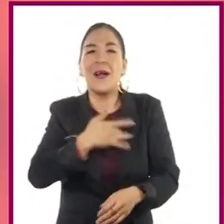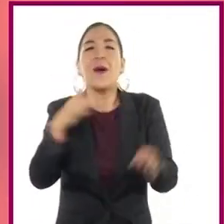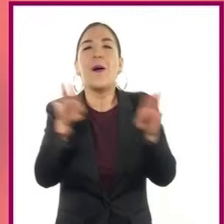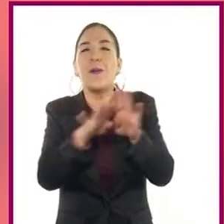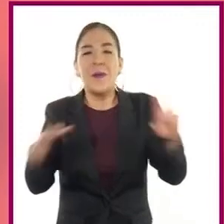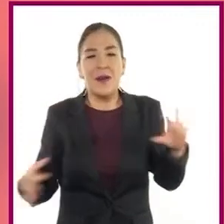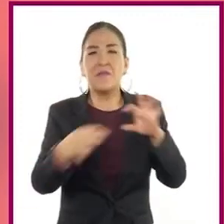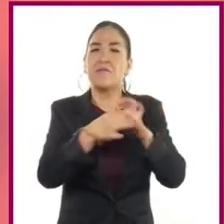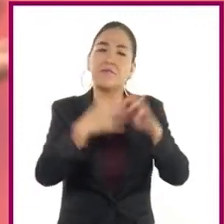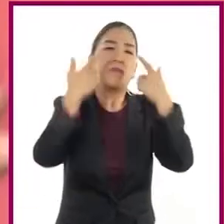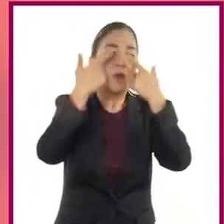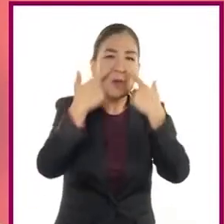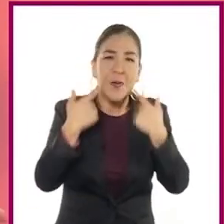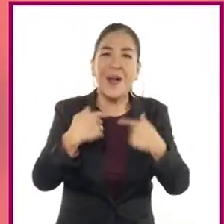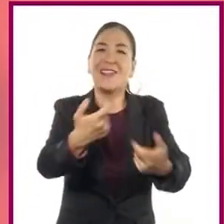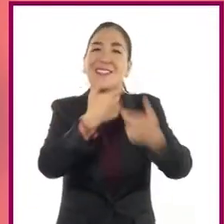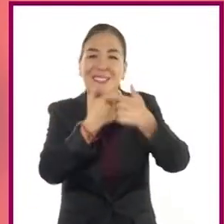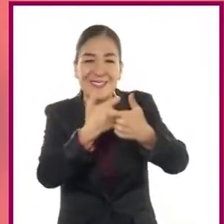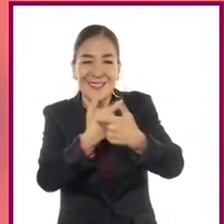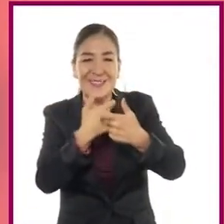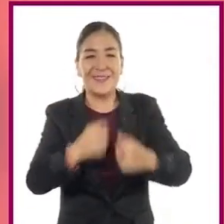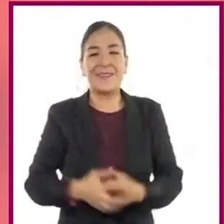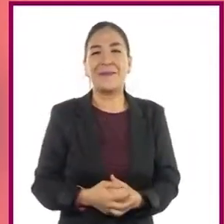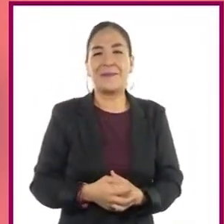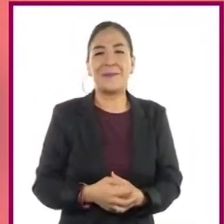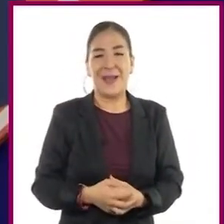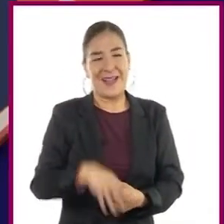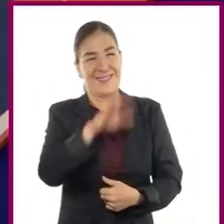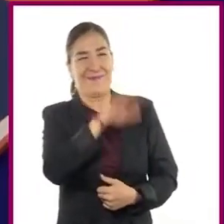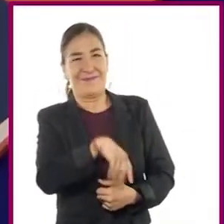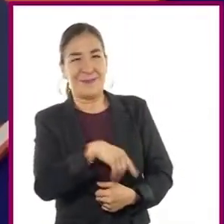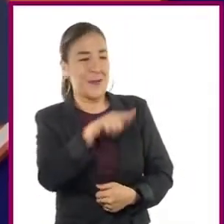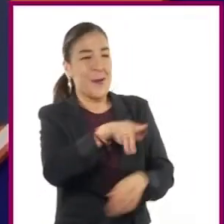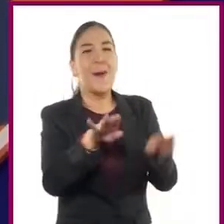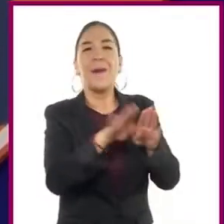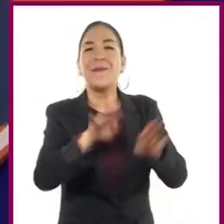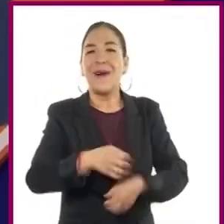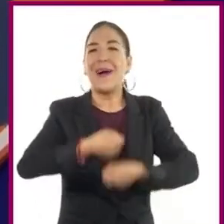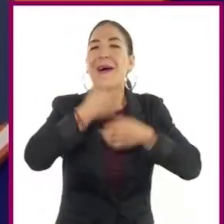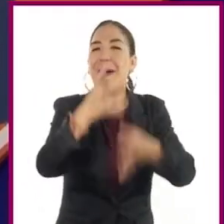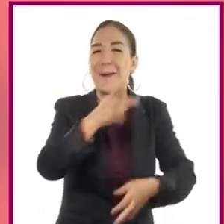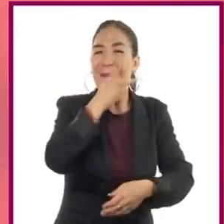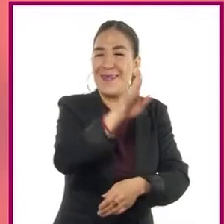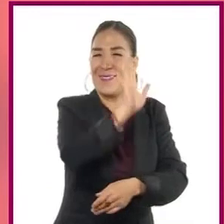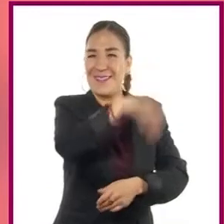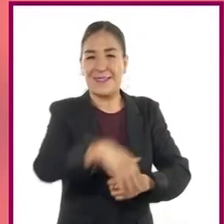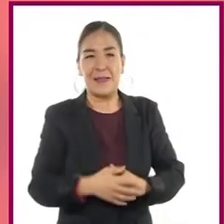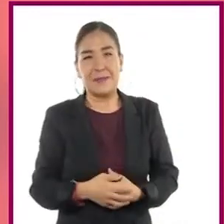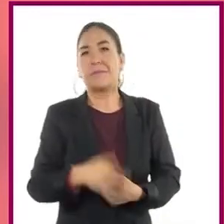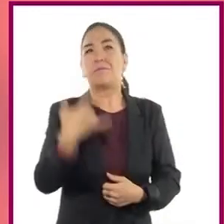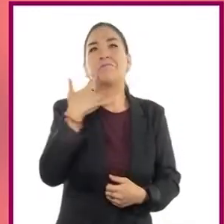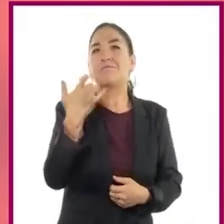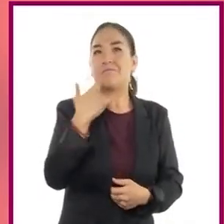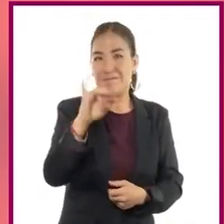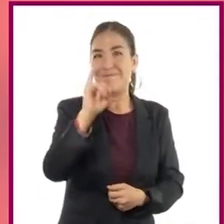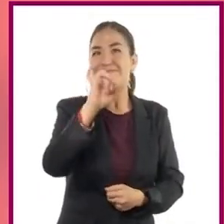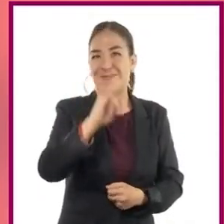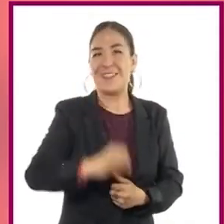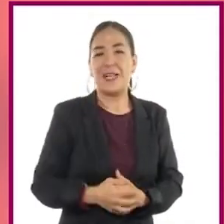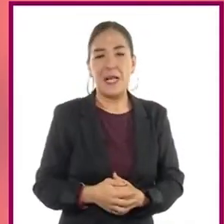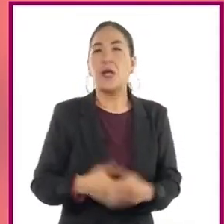sentimos, lloramos, reímos. ¡Ay! Le salió un verso sin esfuerzo. Sin esfuerzo.